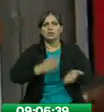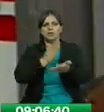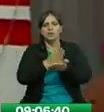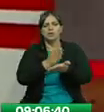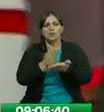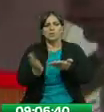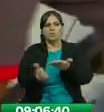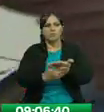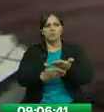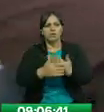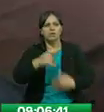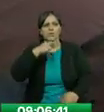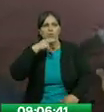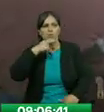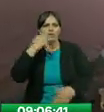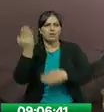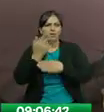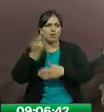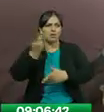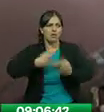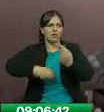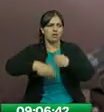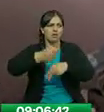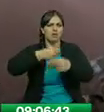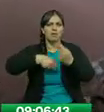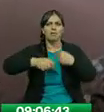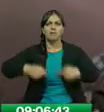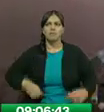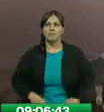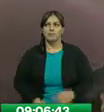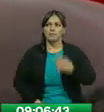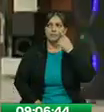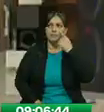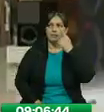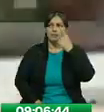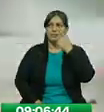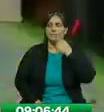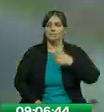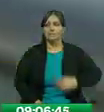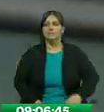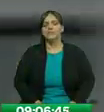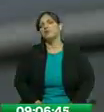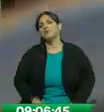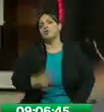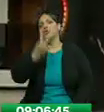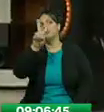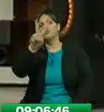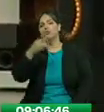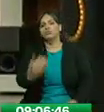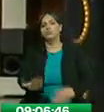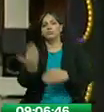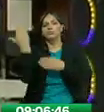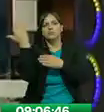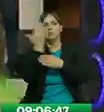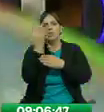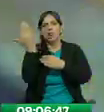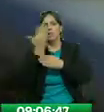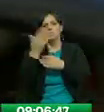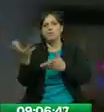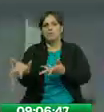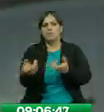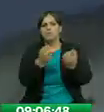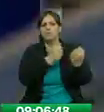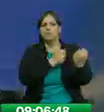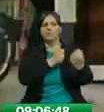a los empleados del lugar. Se llevaron varios objetos de valor, incluyendo dos televisores. Los encargados del lugar daban